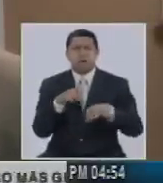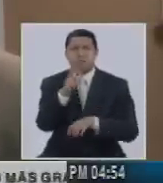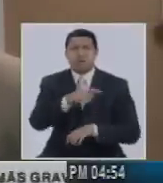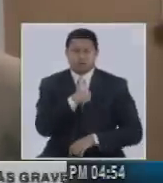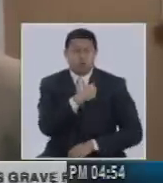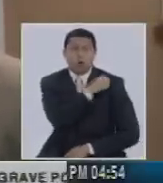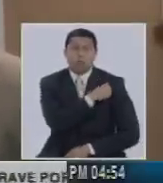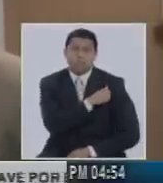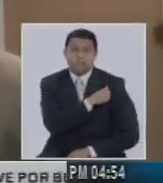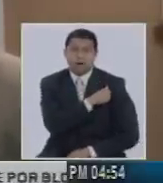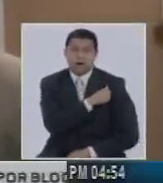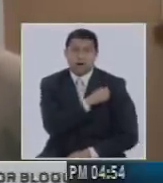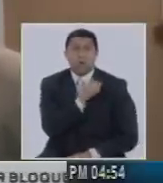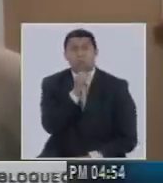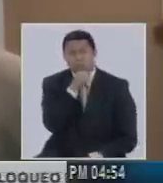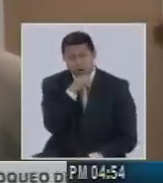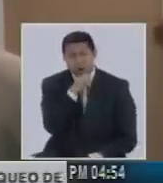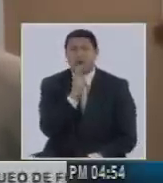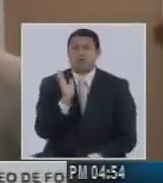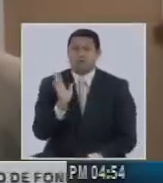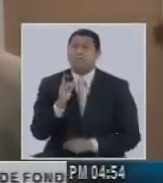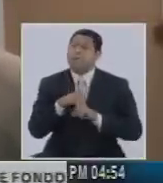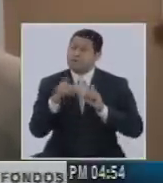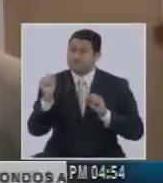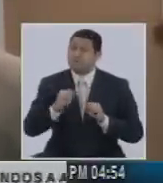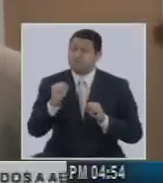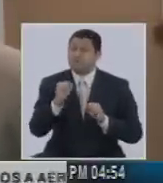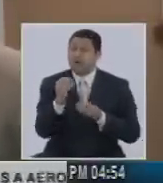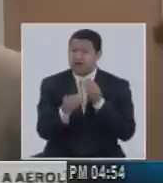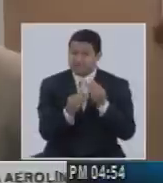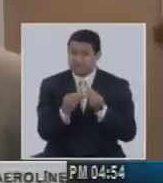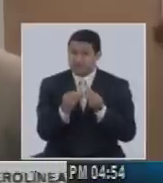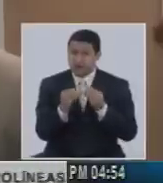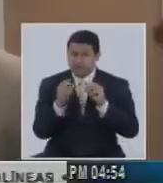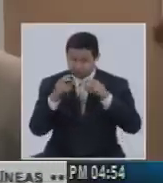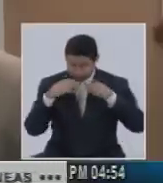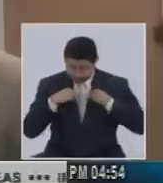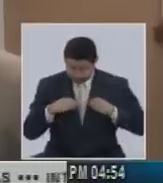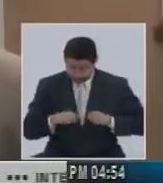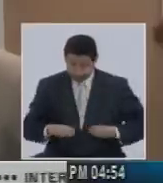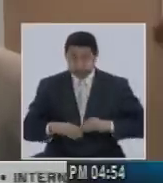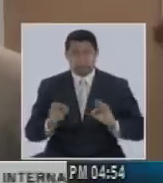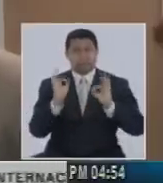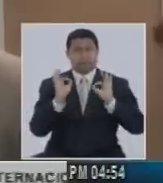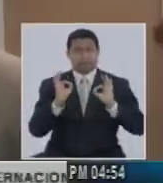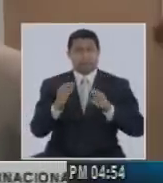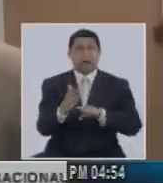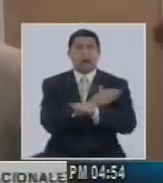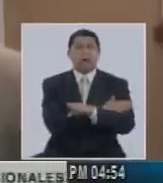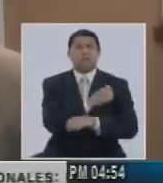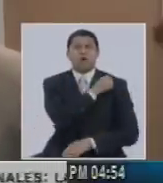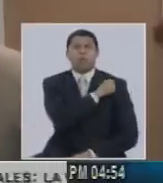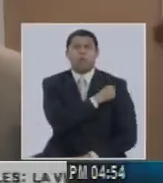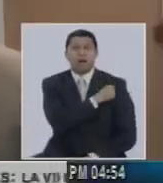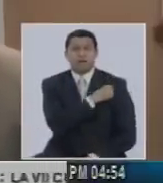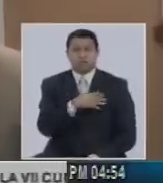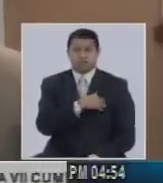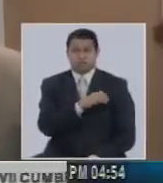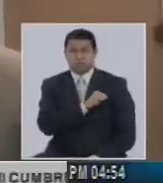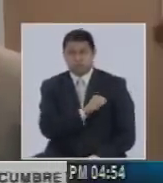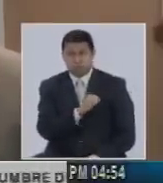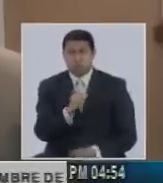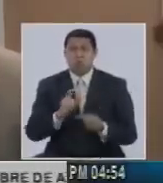opero por esto son ya un poco mayores. Lo que sí hay que hacer es un estudio clínico preoperatorio con cardiograma,